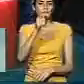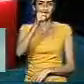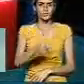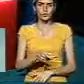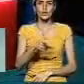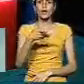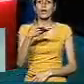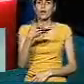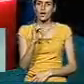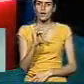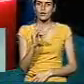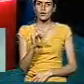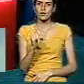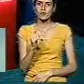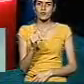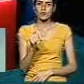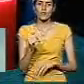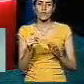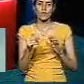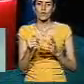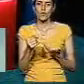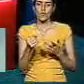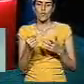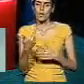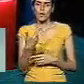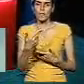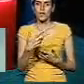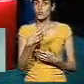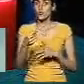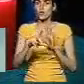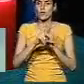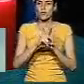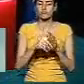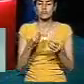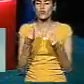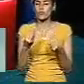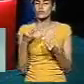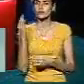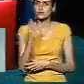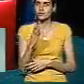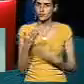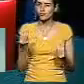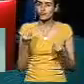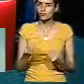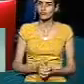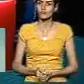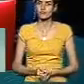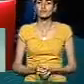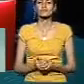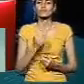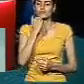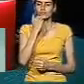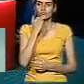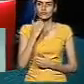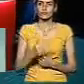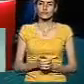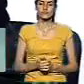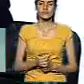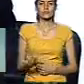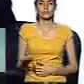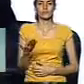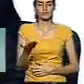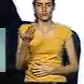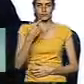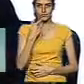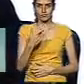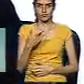que tiene ilegalmente un arma? ¿Cómo va a ser? ¿Va a ser sancionado de qué manera para que no lo vuelva a tener? Mira, el instrumento... Por eso es que es bien